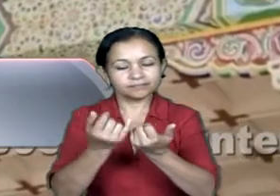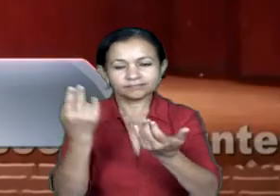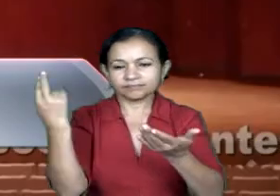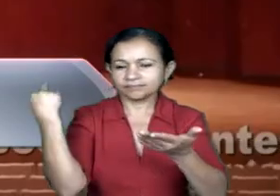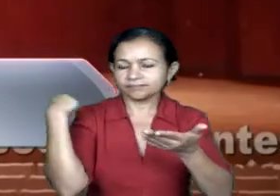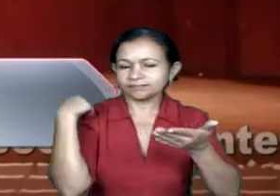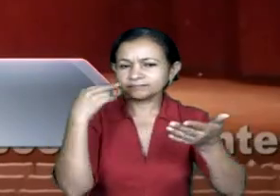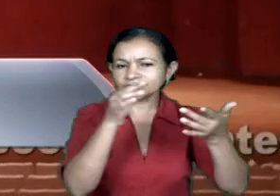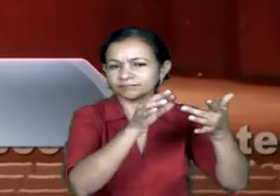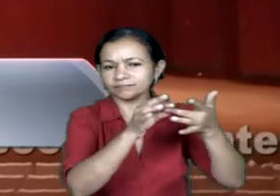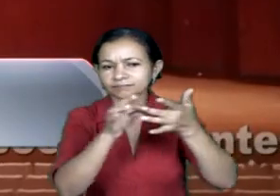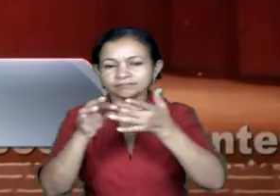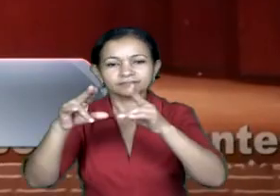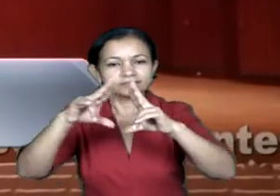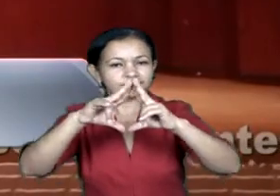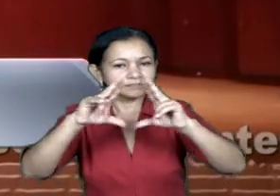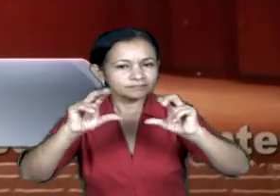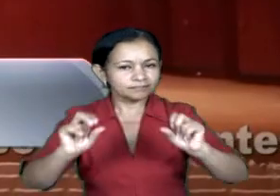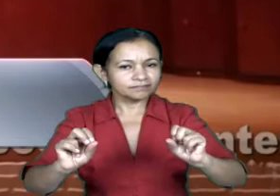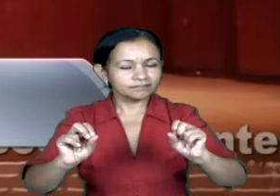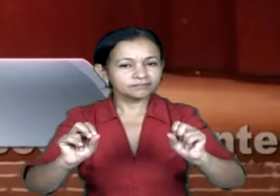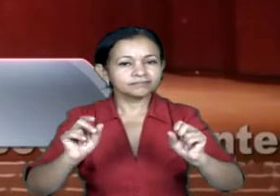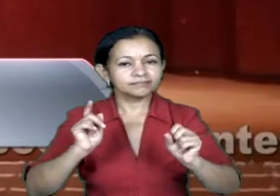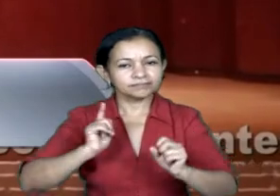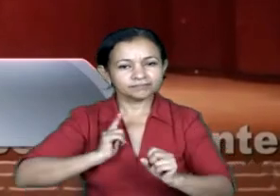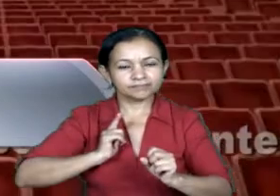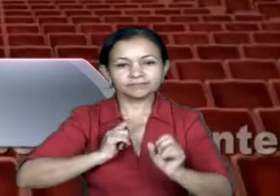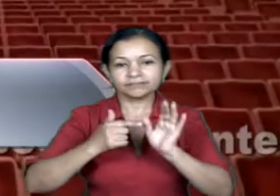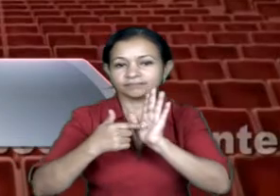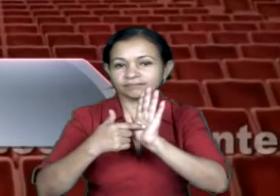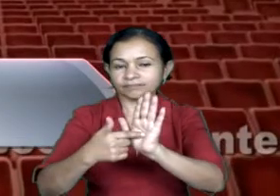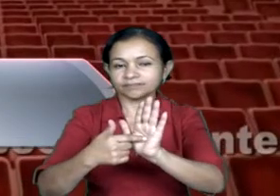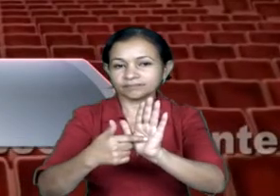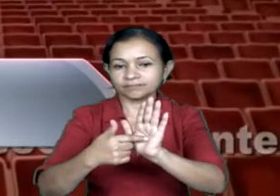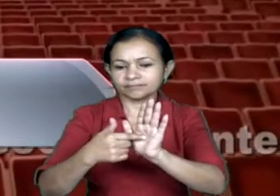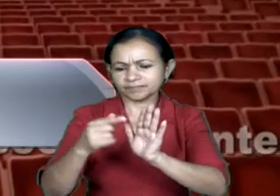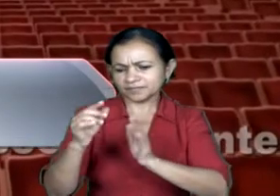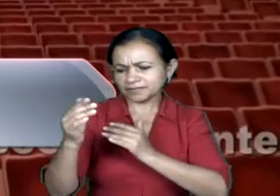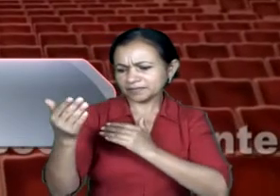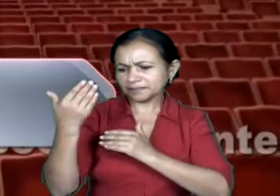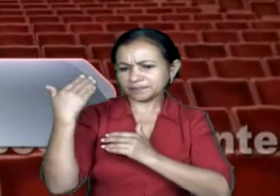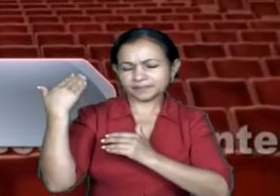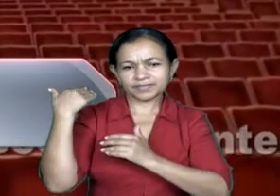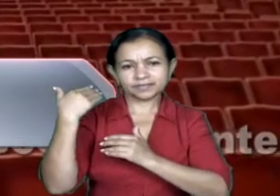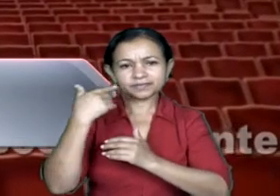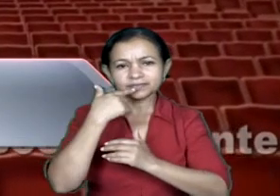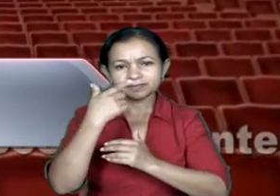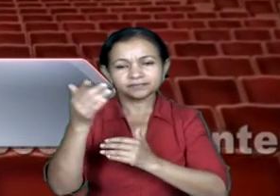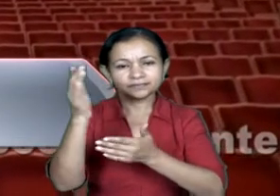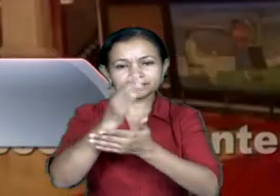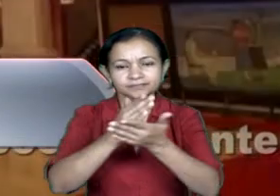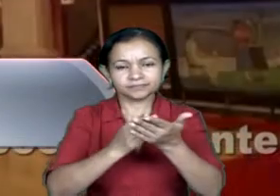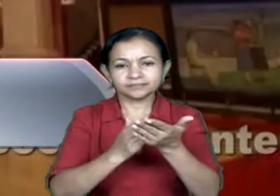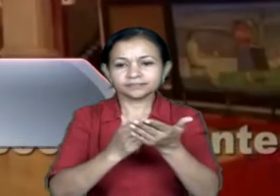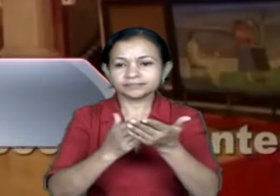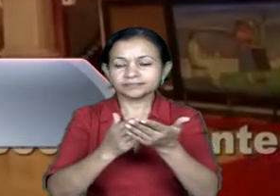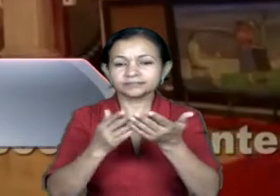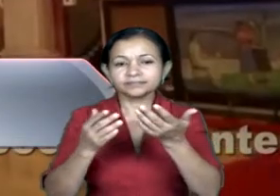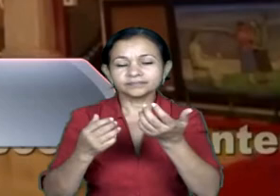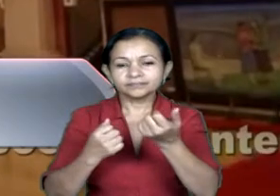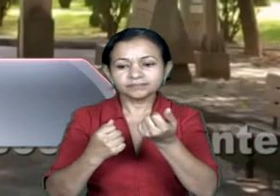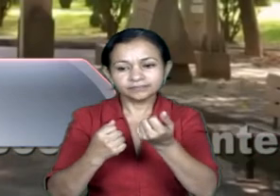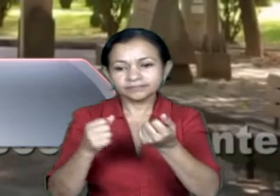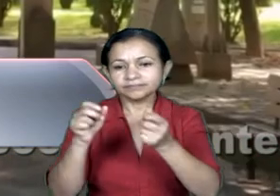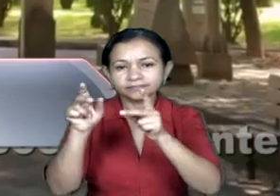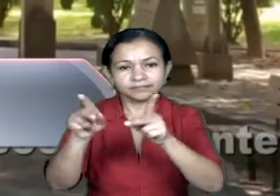profesionales nicaragüenses. Y, por ejemplo, hace poco, se voy a mencionar algunos cursos, hace poco